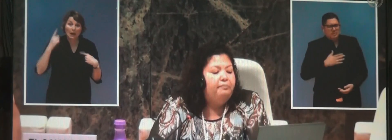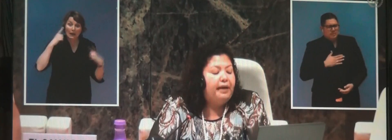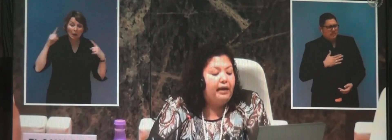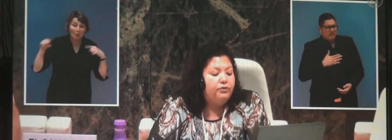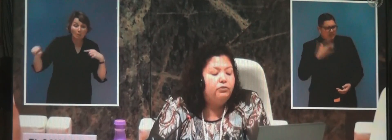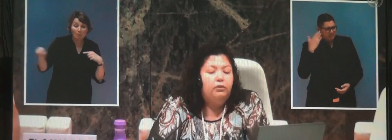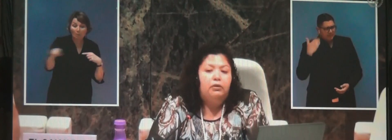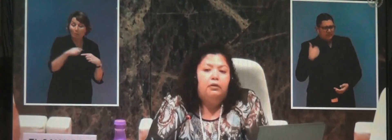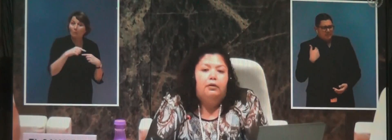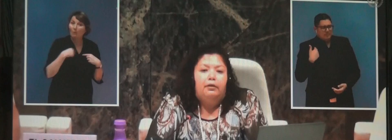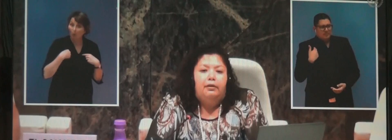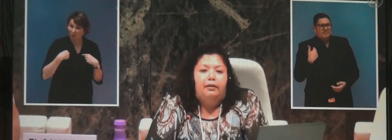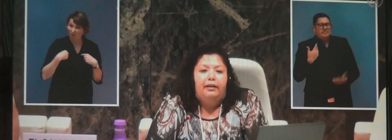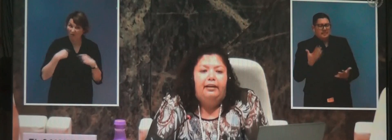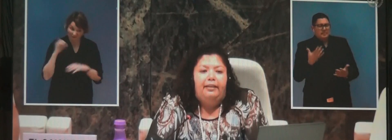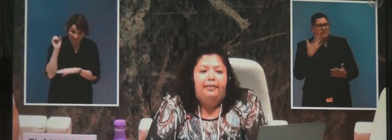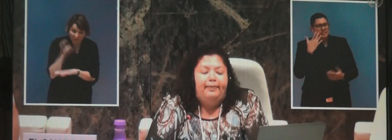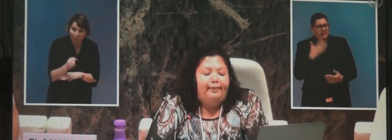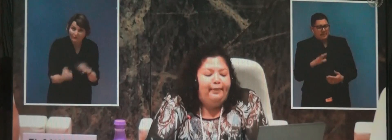del embarazo,